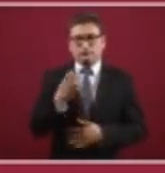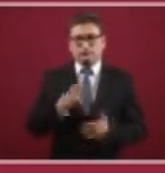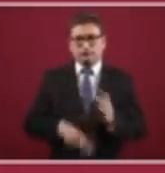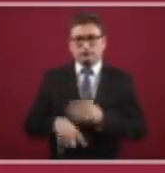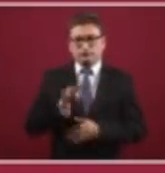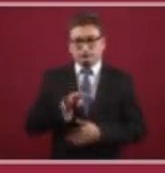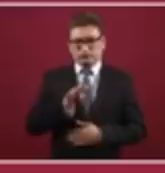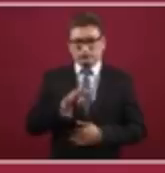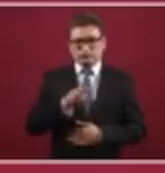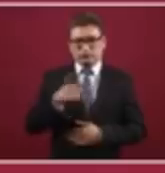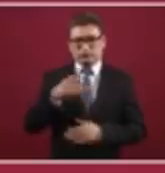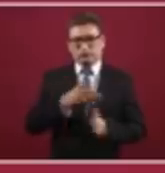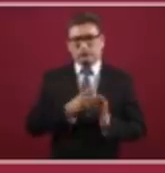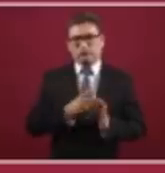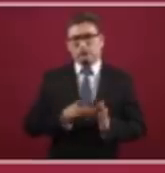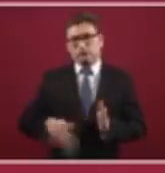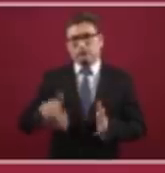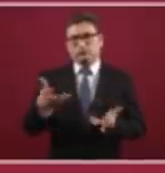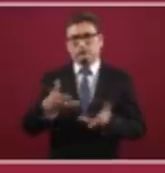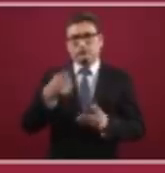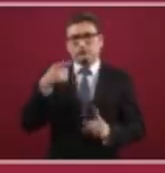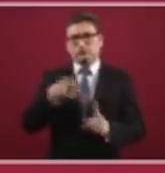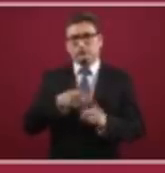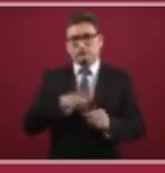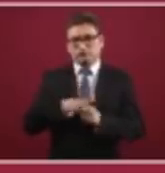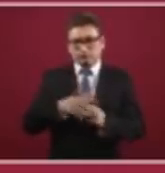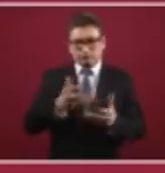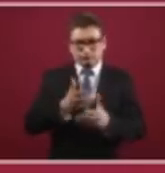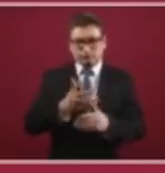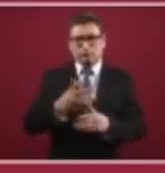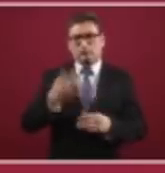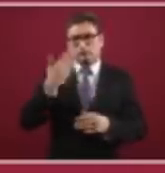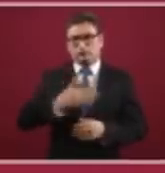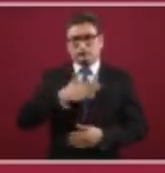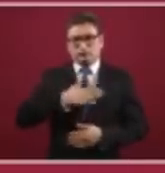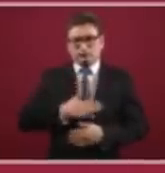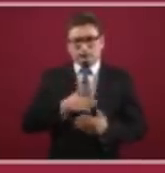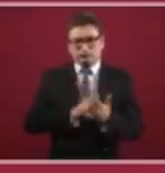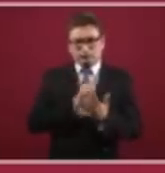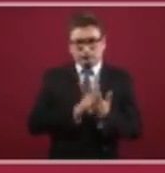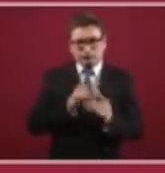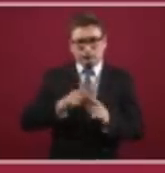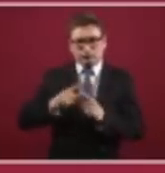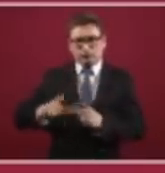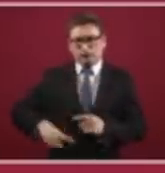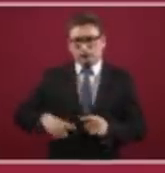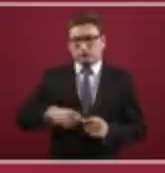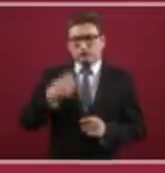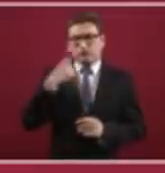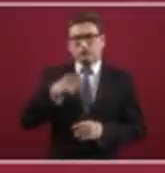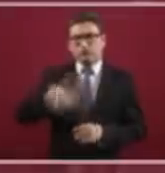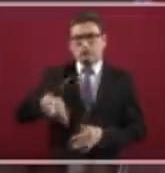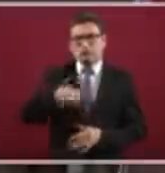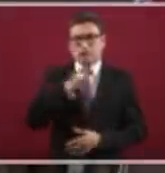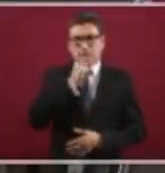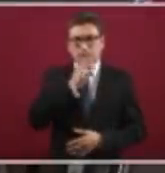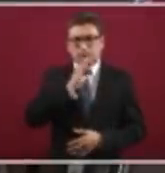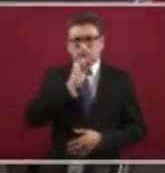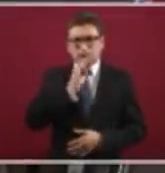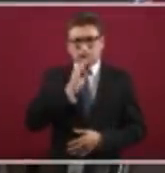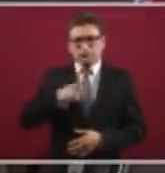de crear las condiciones materiales jurídicas y humanas por parte del gobierno federal para que los familiares de las víctimas